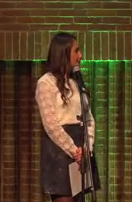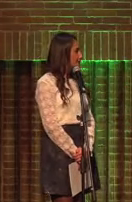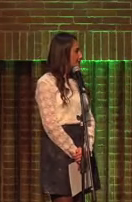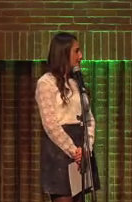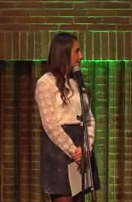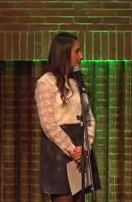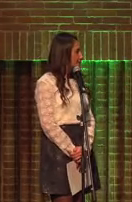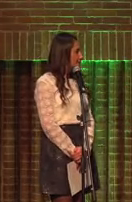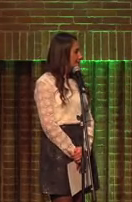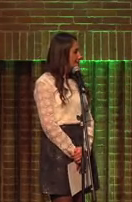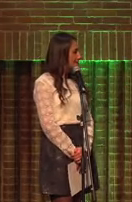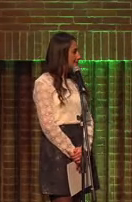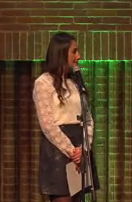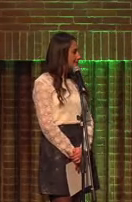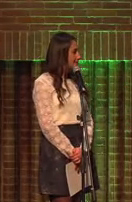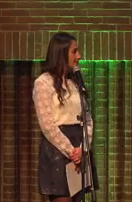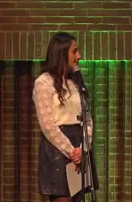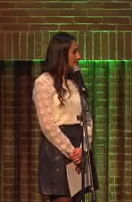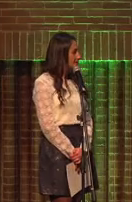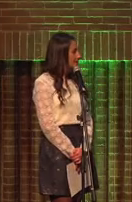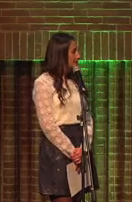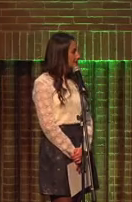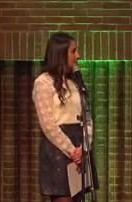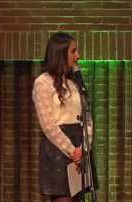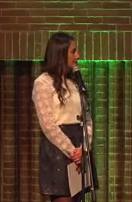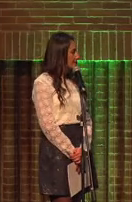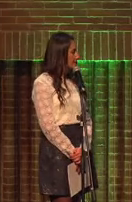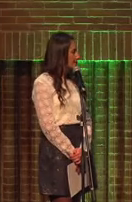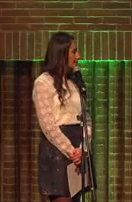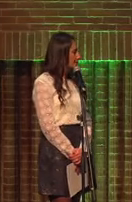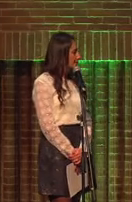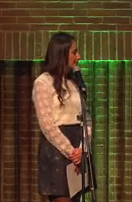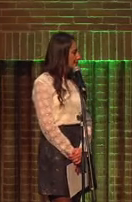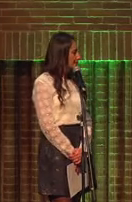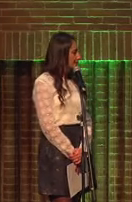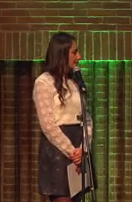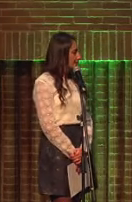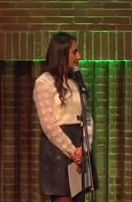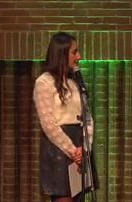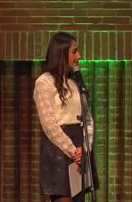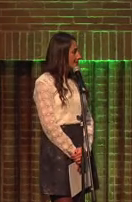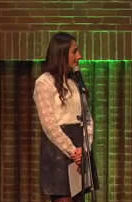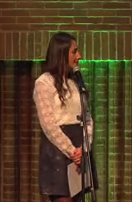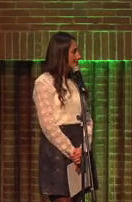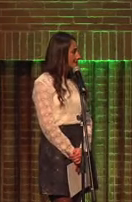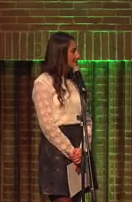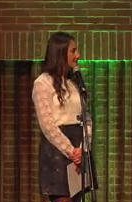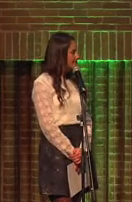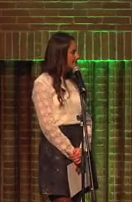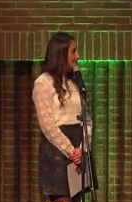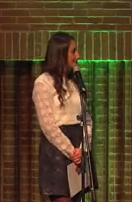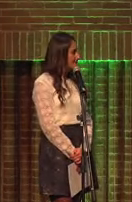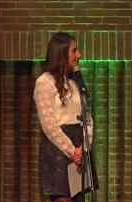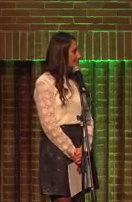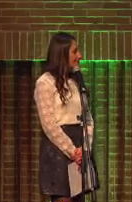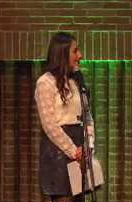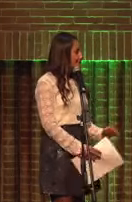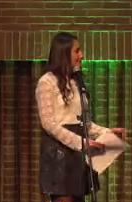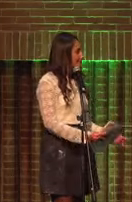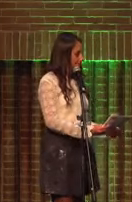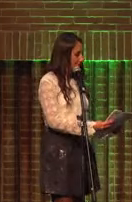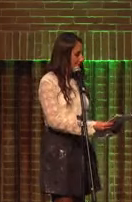por agradecerle a tantos funcionarios que están totalmente comprometidos con la movilidad de esta ciudad. Todos los días se levantan precisamente